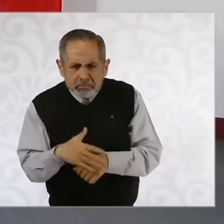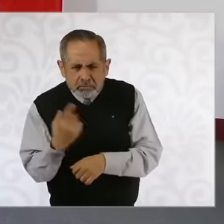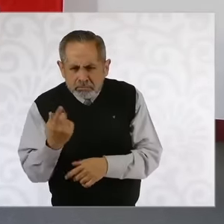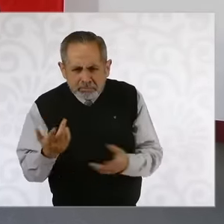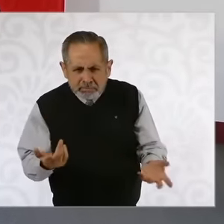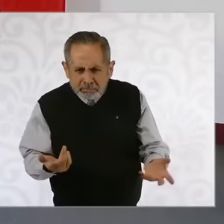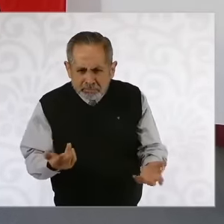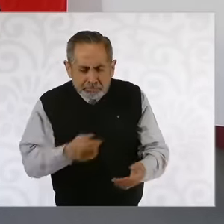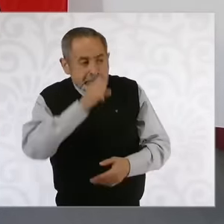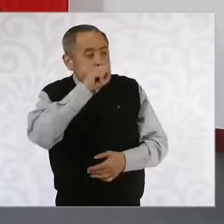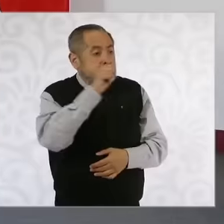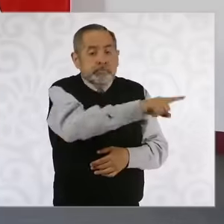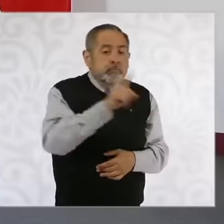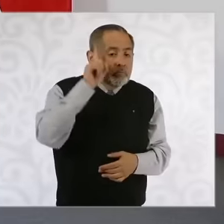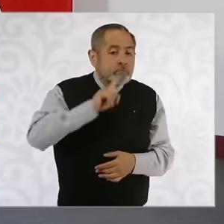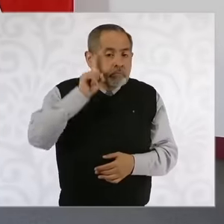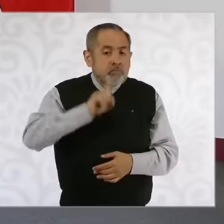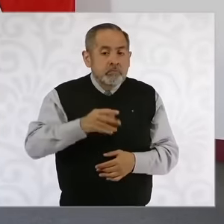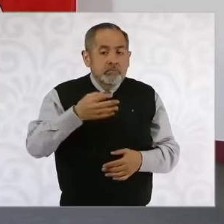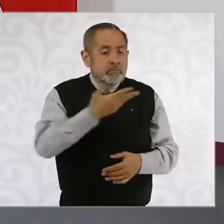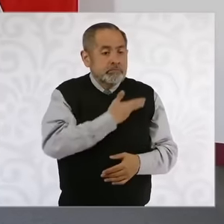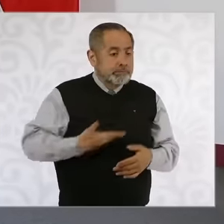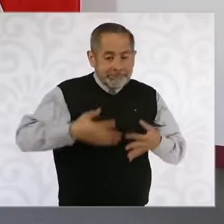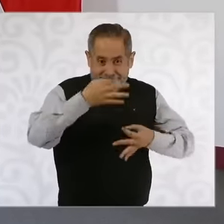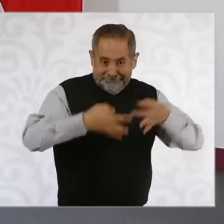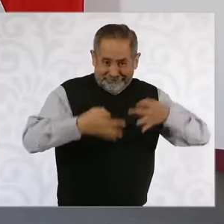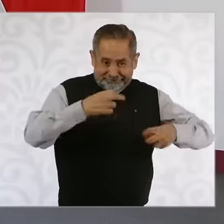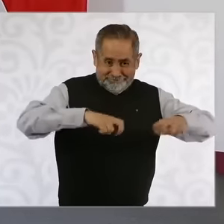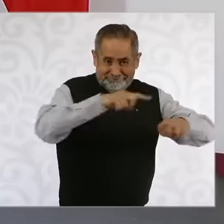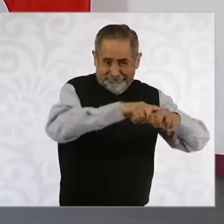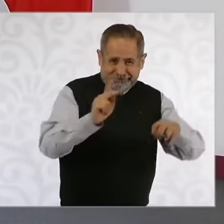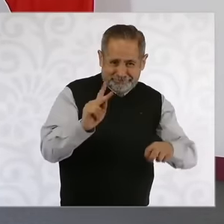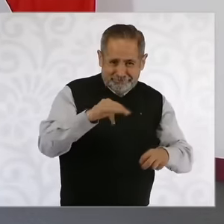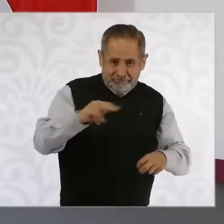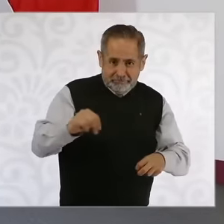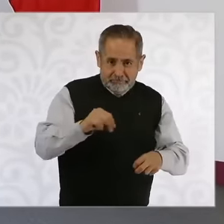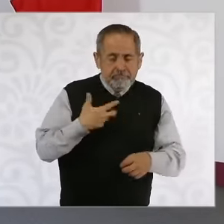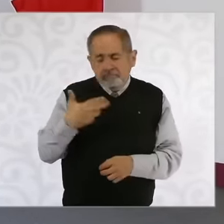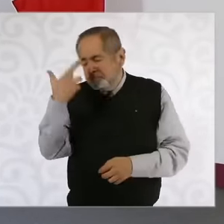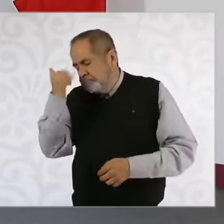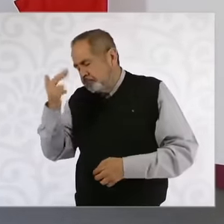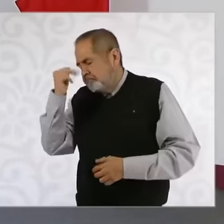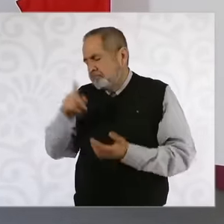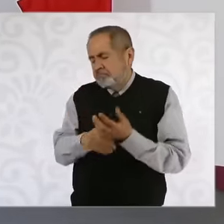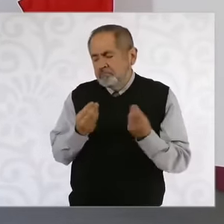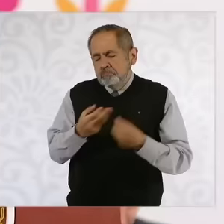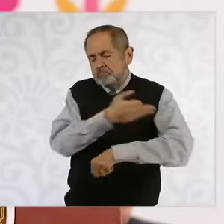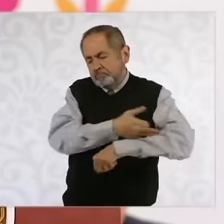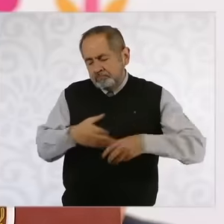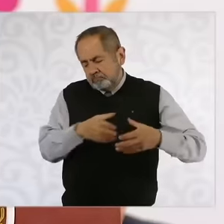Si la propia ministra presidenta dice, sí, en efecto. Ahora, ¿no les gusta